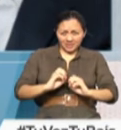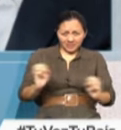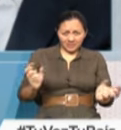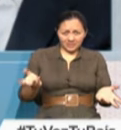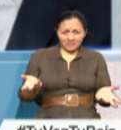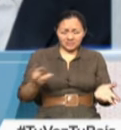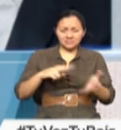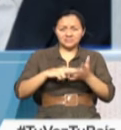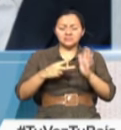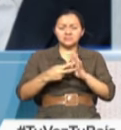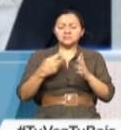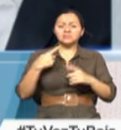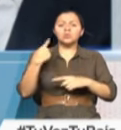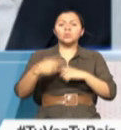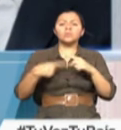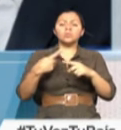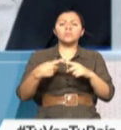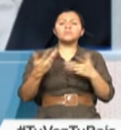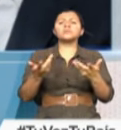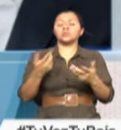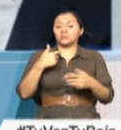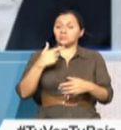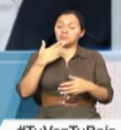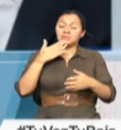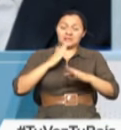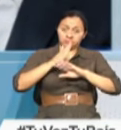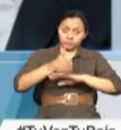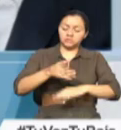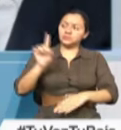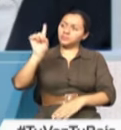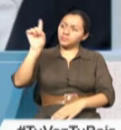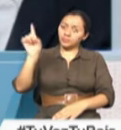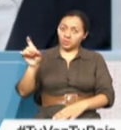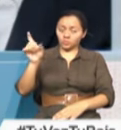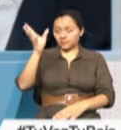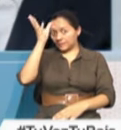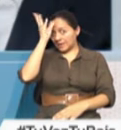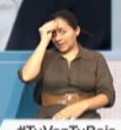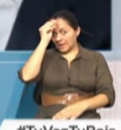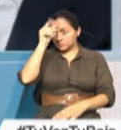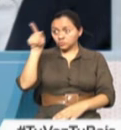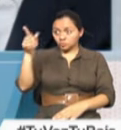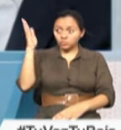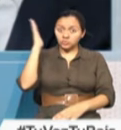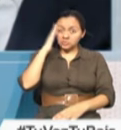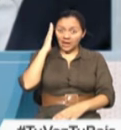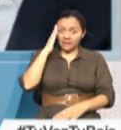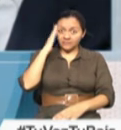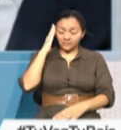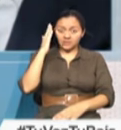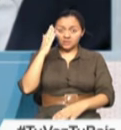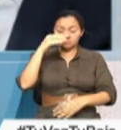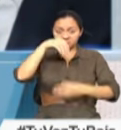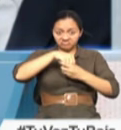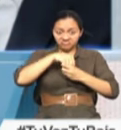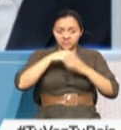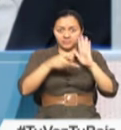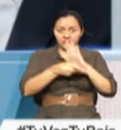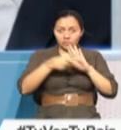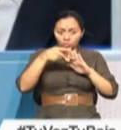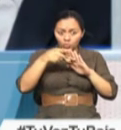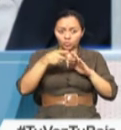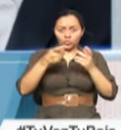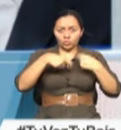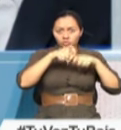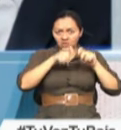respecto. Y cuando se le pregunta si es que el ingeniero Jorge Glas conocía de lo que se negociaba el petróleo, de las